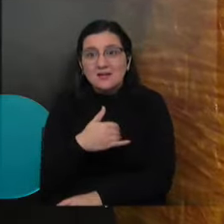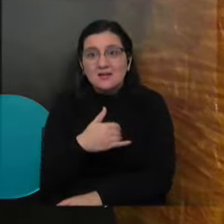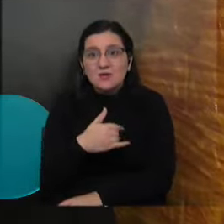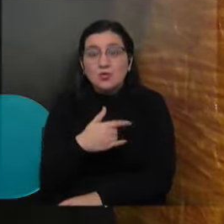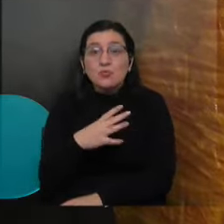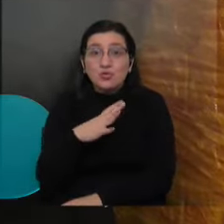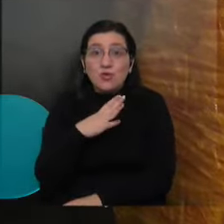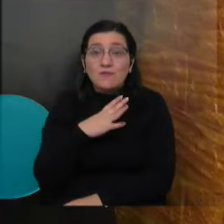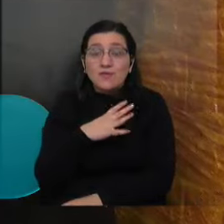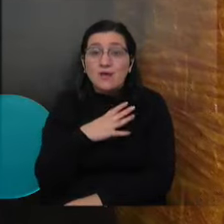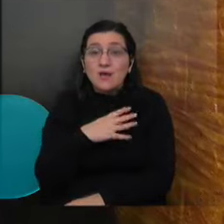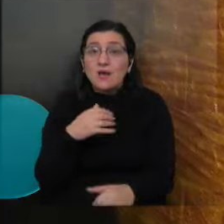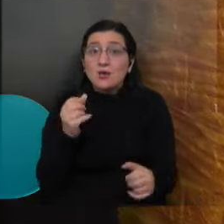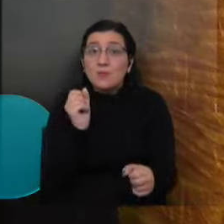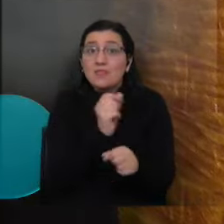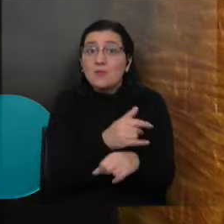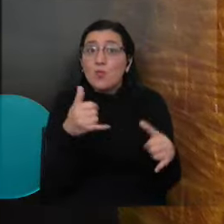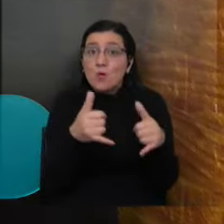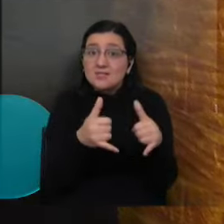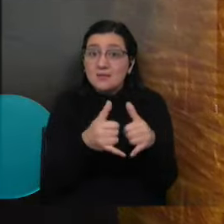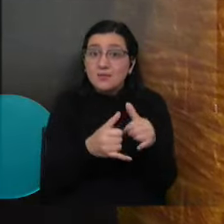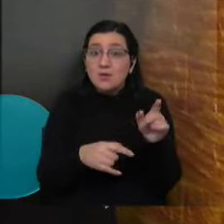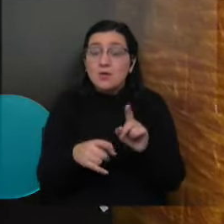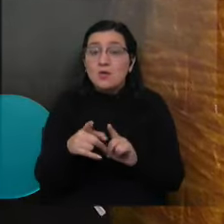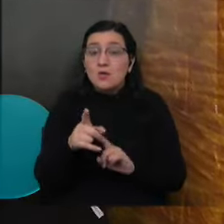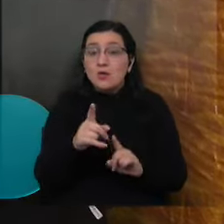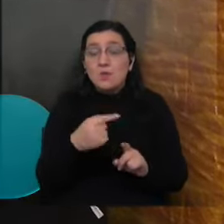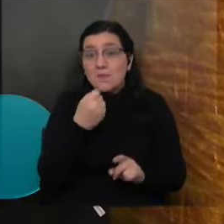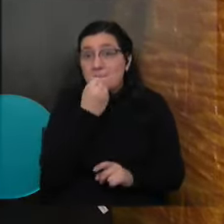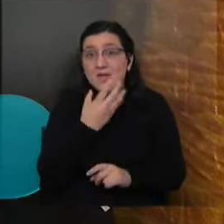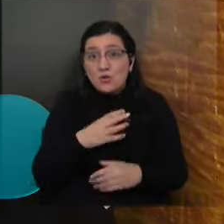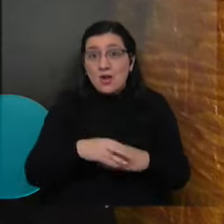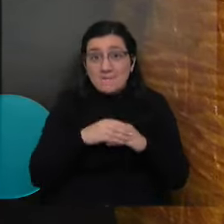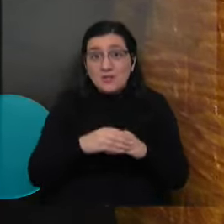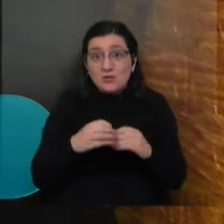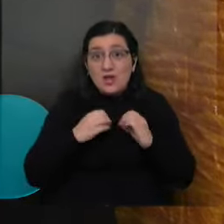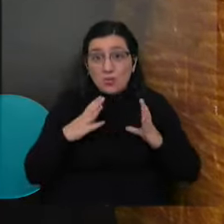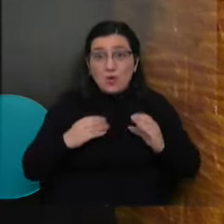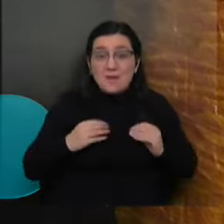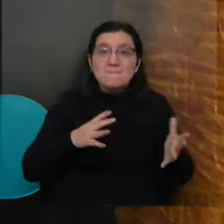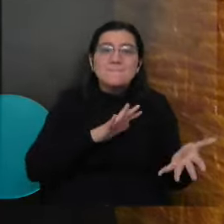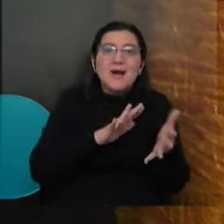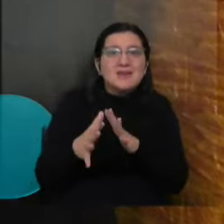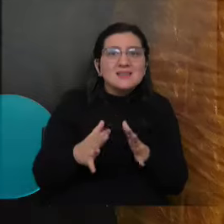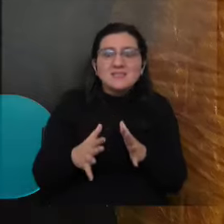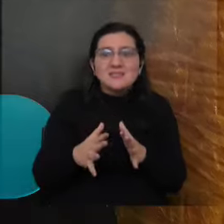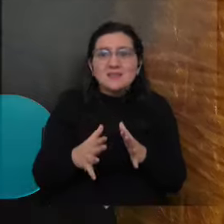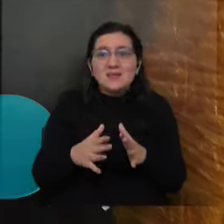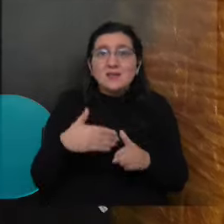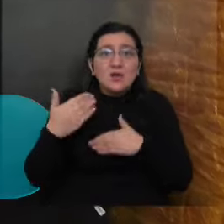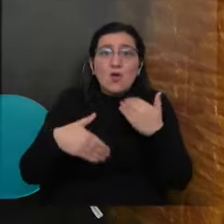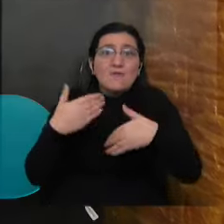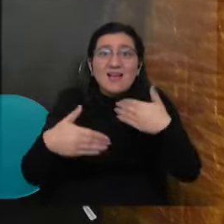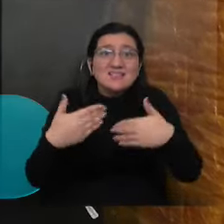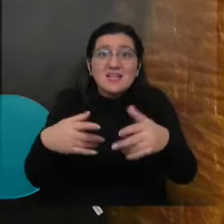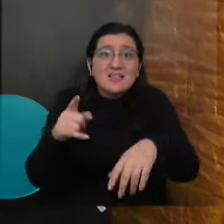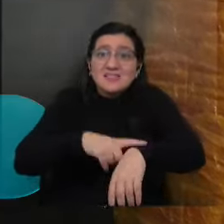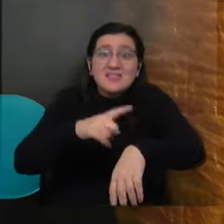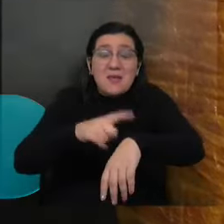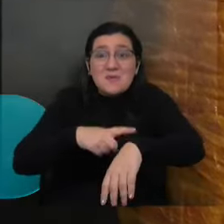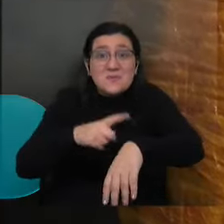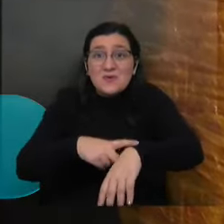escribimos por WhatsApp con algunos este con mi mejor amigo de la escuela Y pareciera que no no ha avanzado nada ni